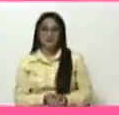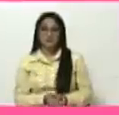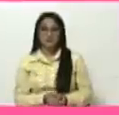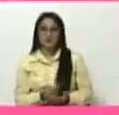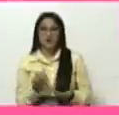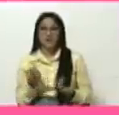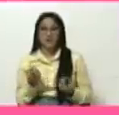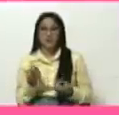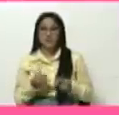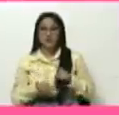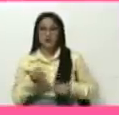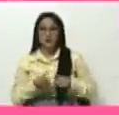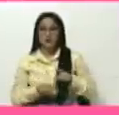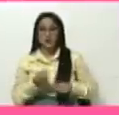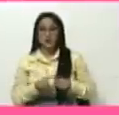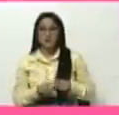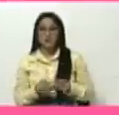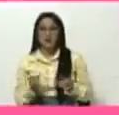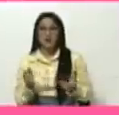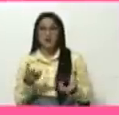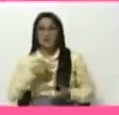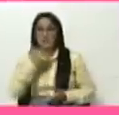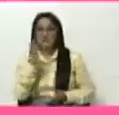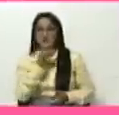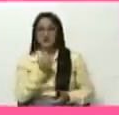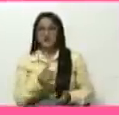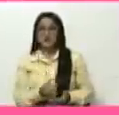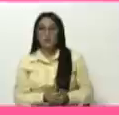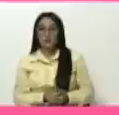Muchos recursos y poca vergüenza,